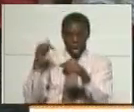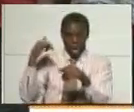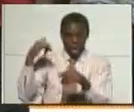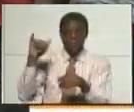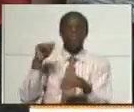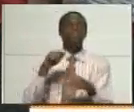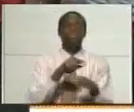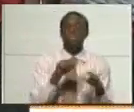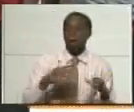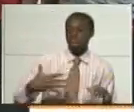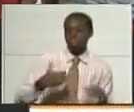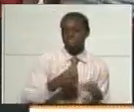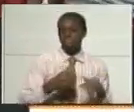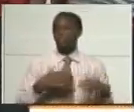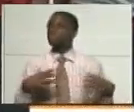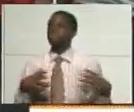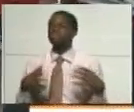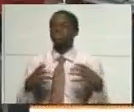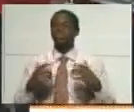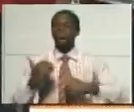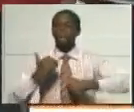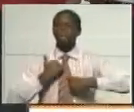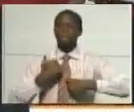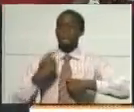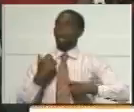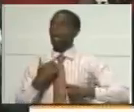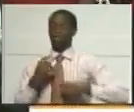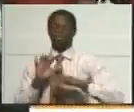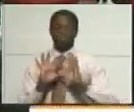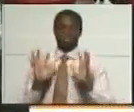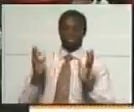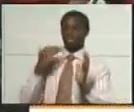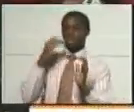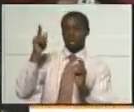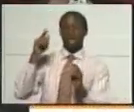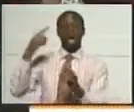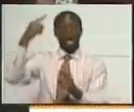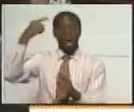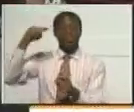MUD, terroristas, le digo. Y había